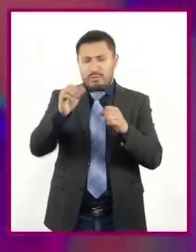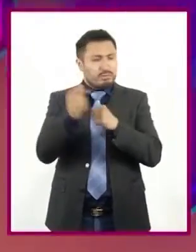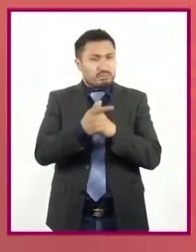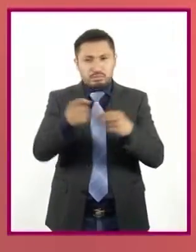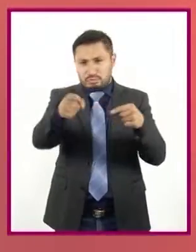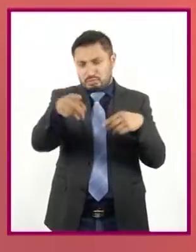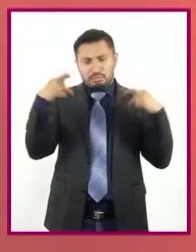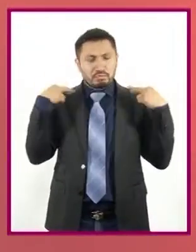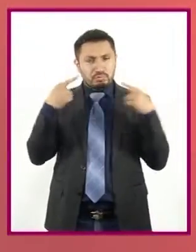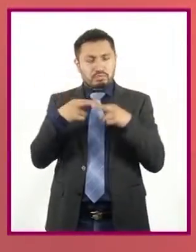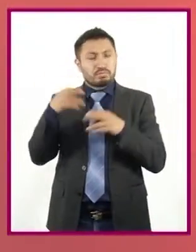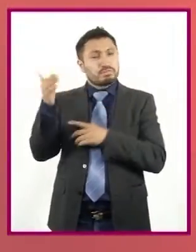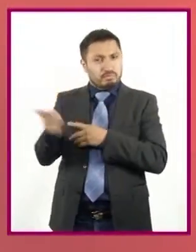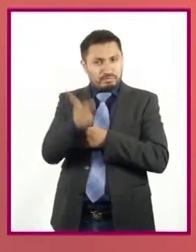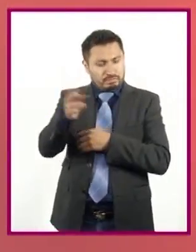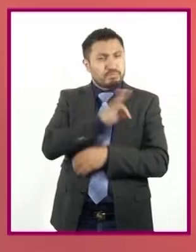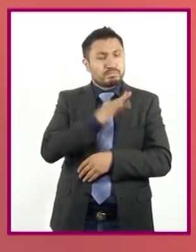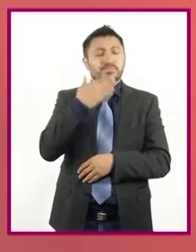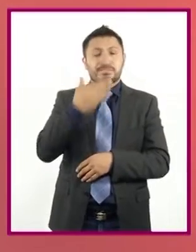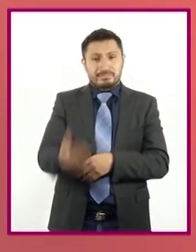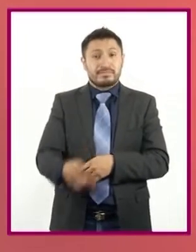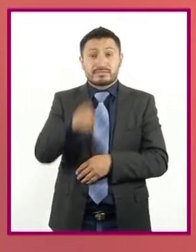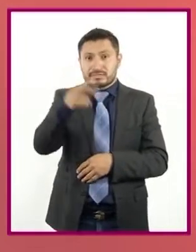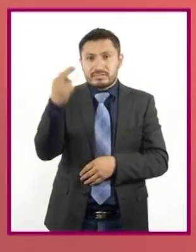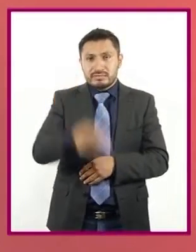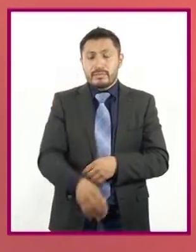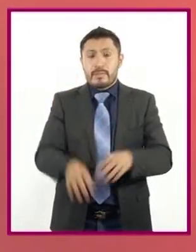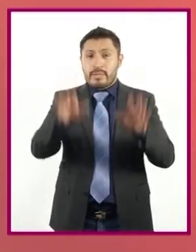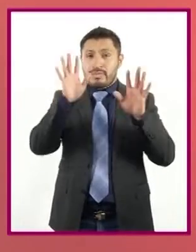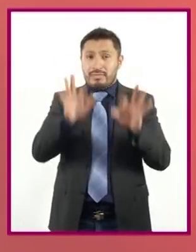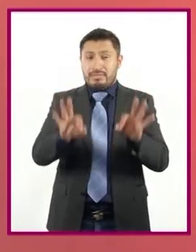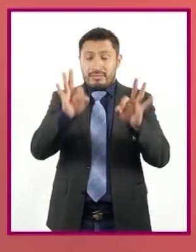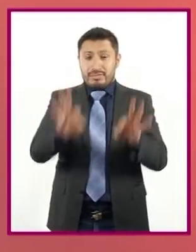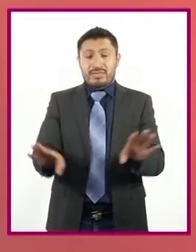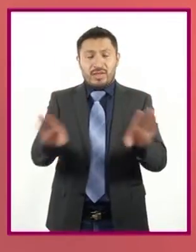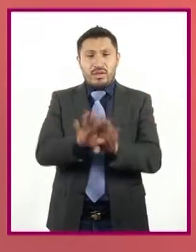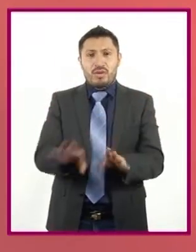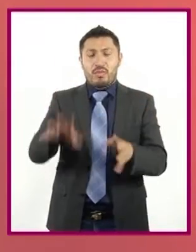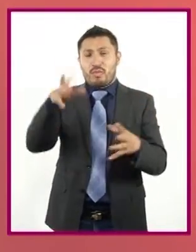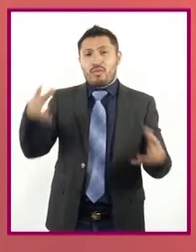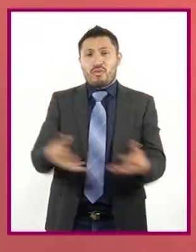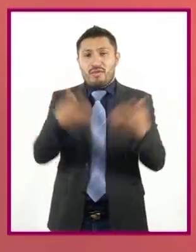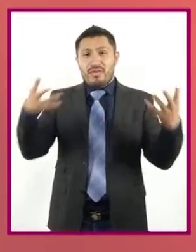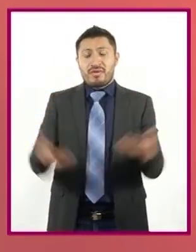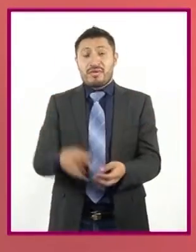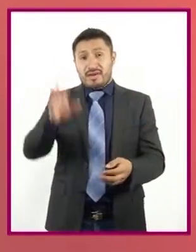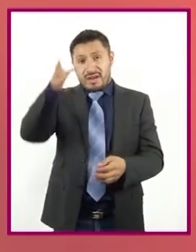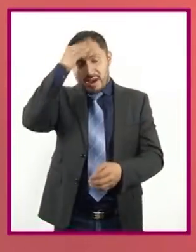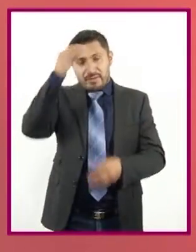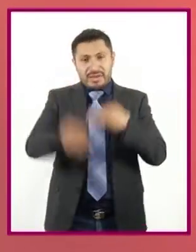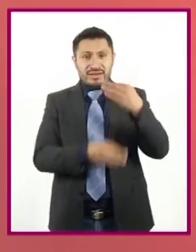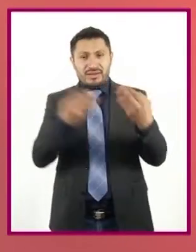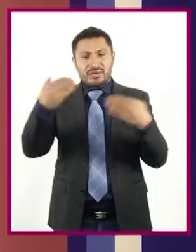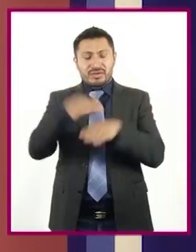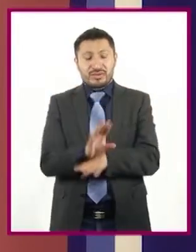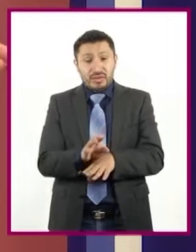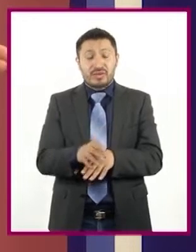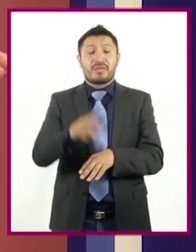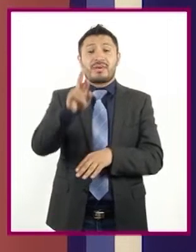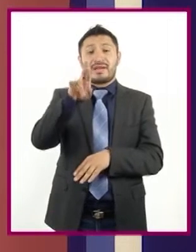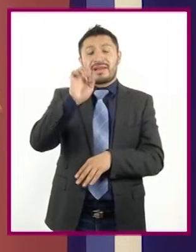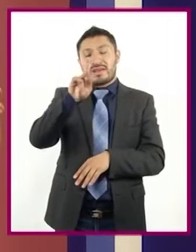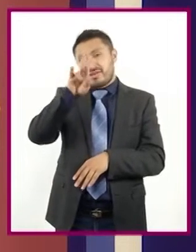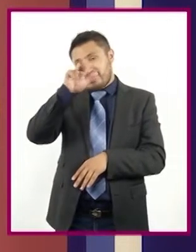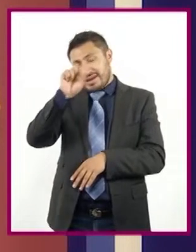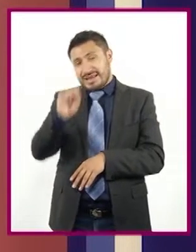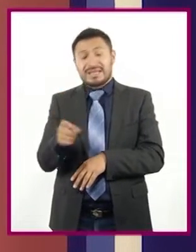maestro. Además, necesitan estar frescos como una lechuga para aprender todo sobre refranes, dichos y pregones. Les